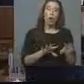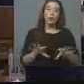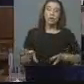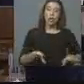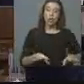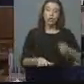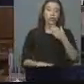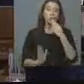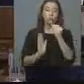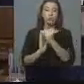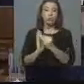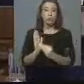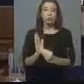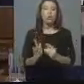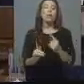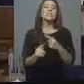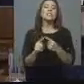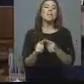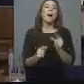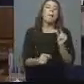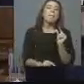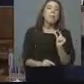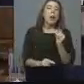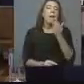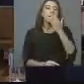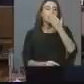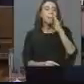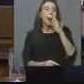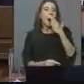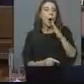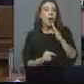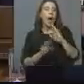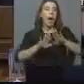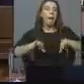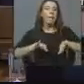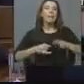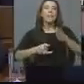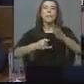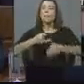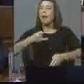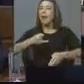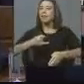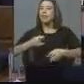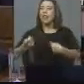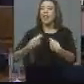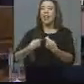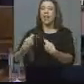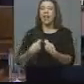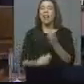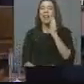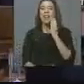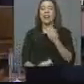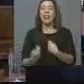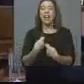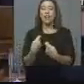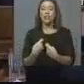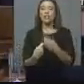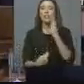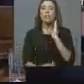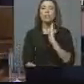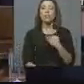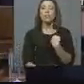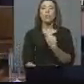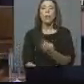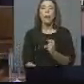están contenidos como pequeñas mejoras marginales a los plazos de negociación que benefician a las pymes. En tercer